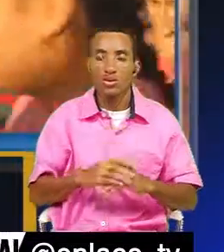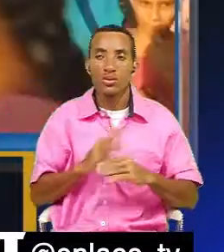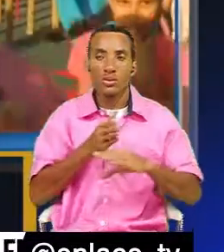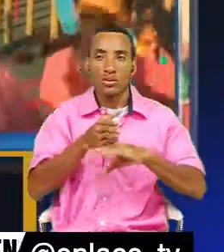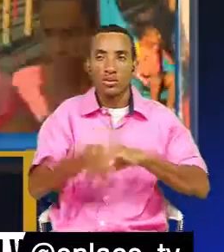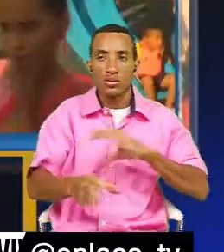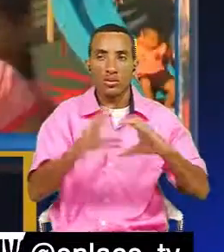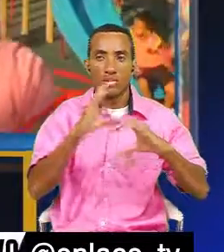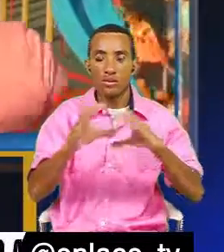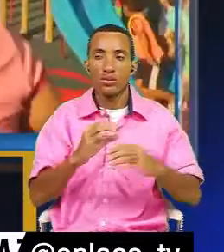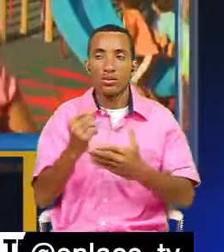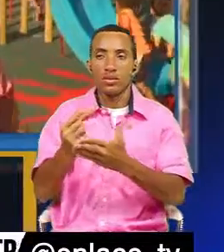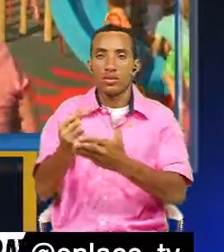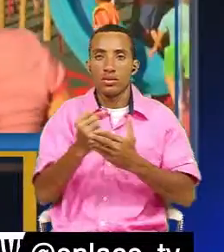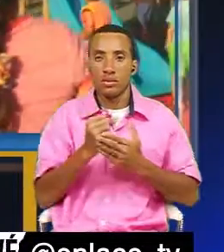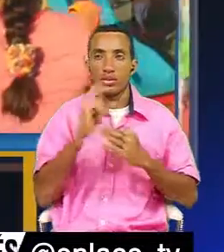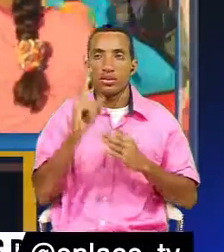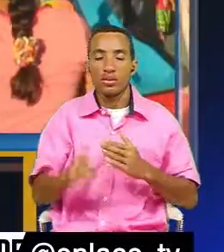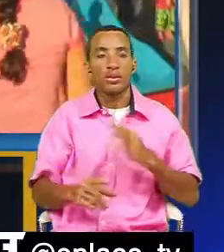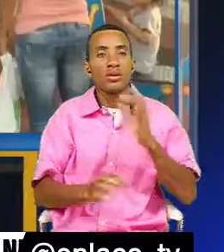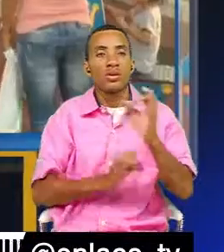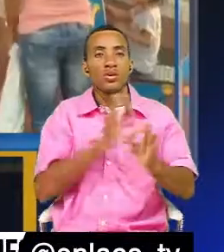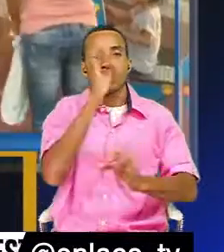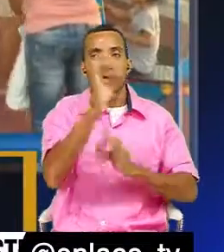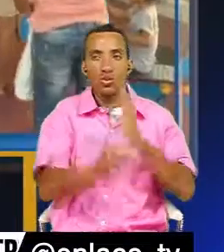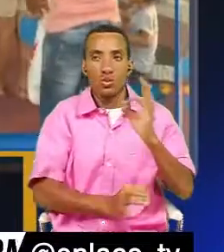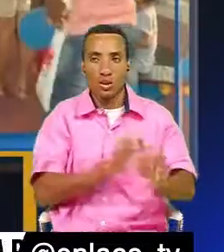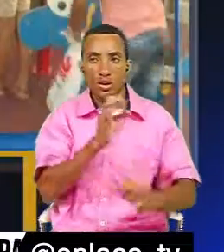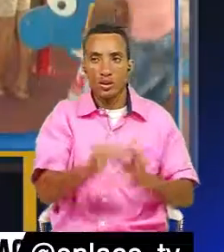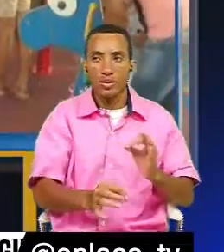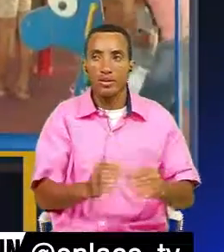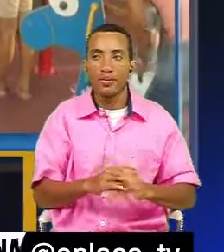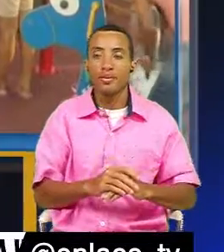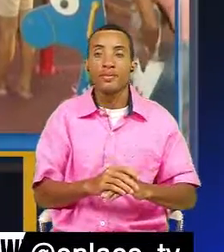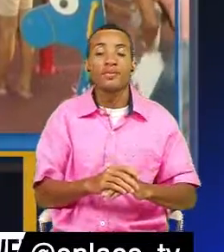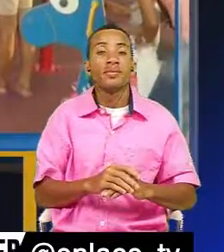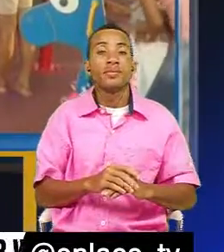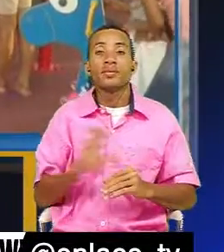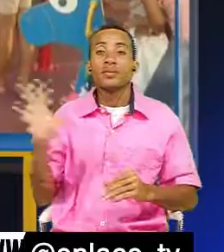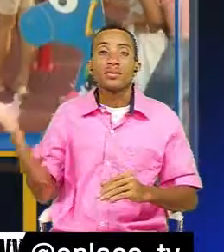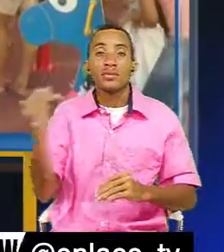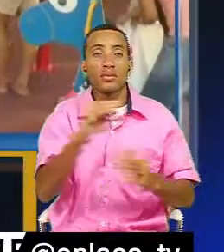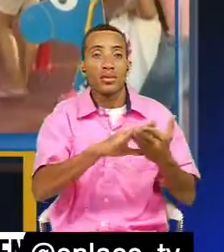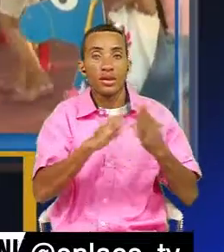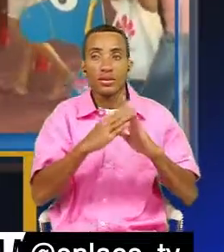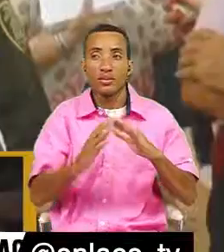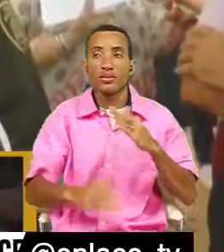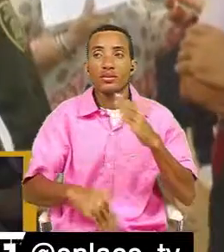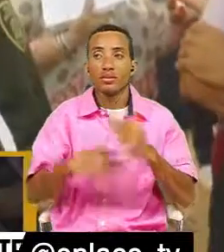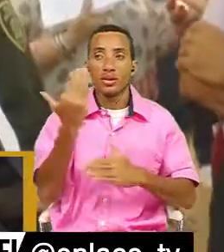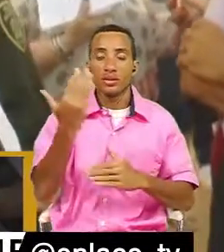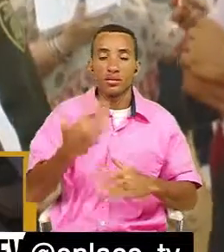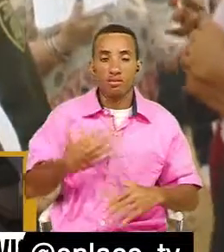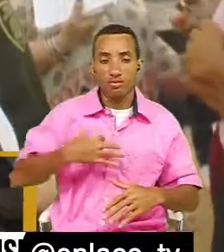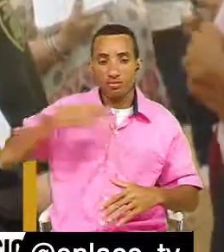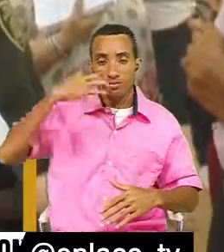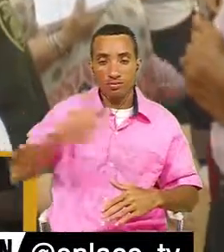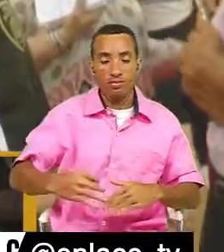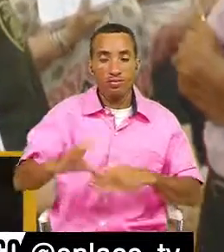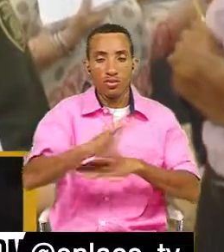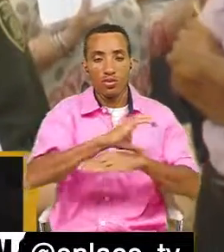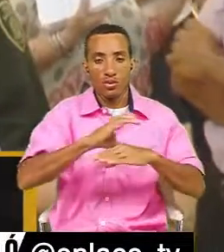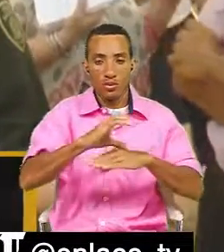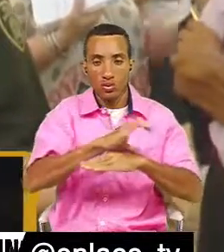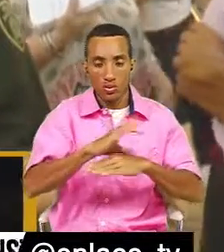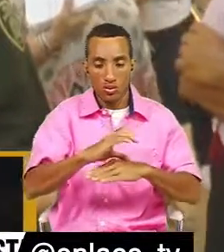Primero es que nos lo cuiden. La comunidad tiene que empezar a demostrar cultura ciudadana. No sacamos